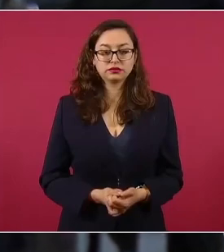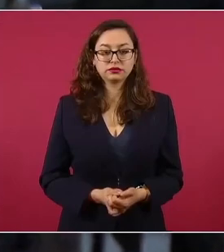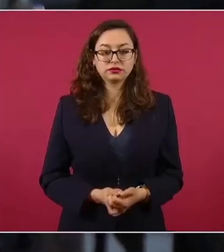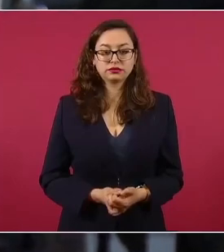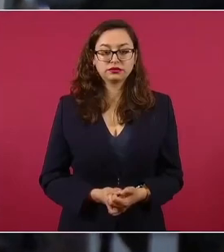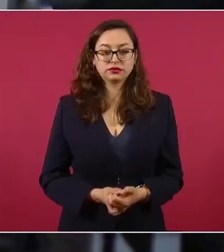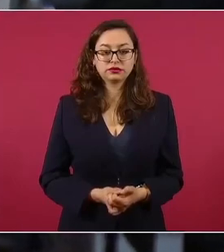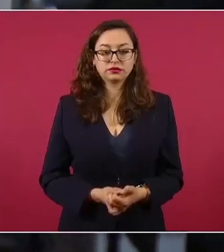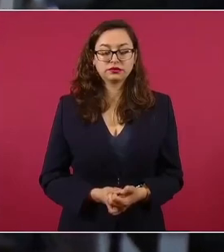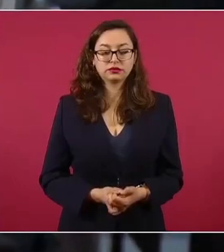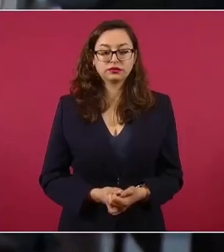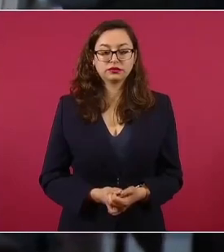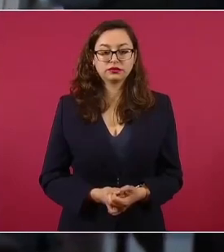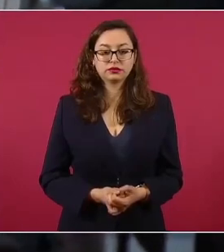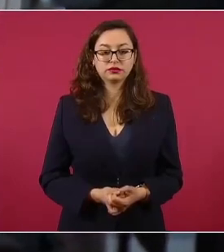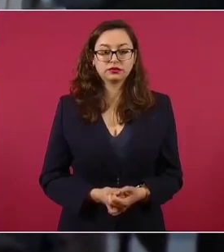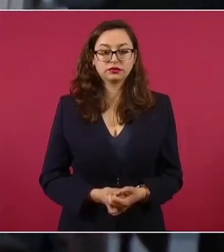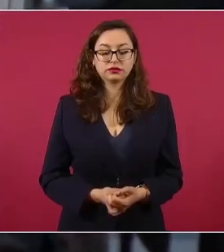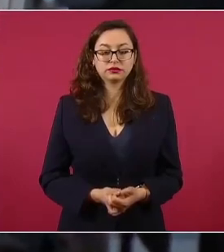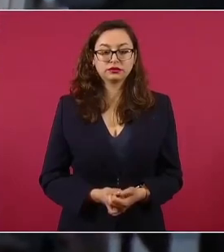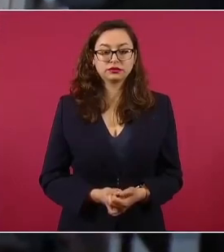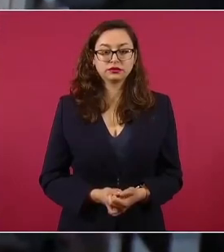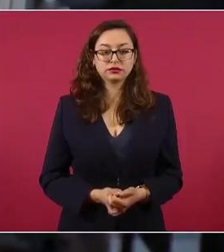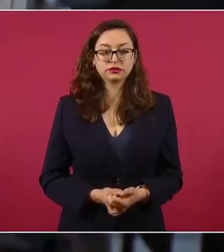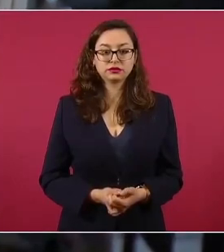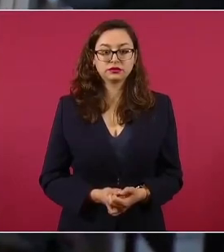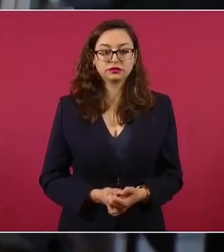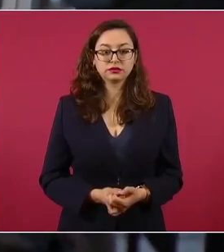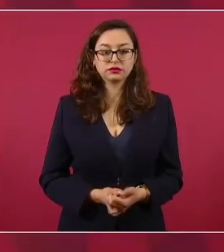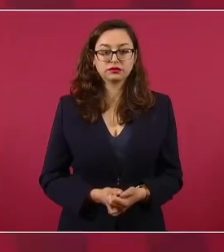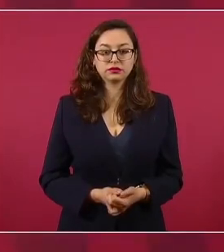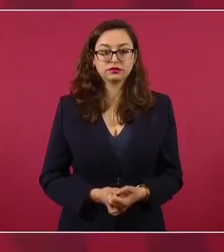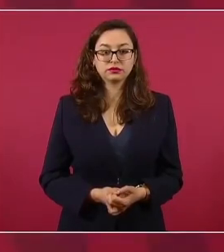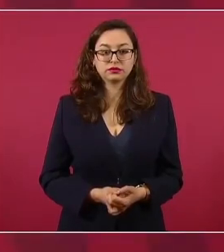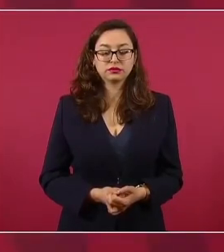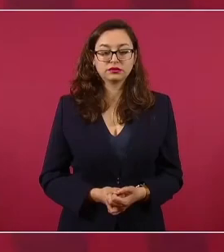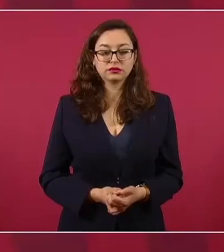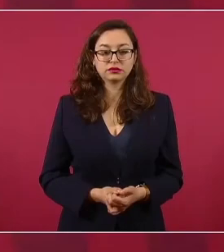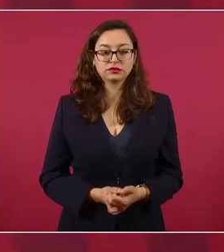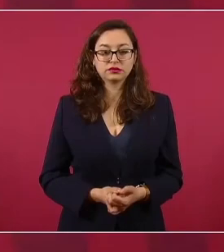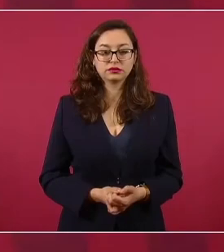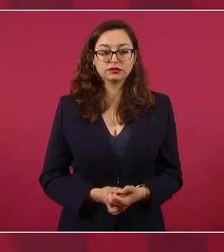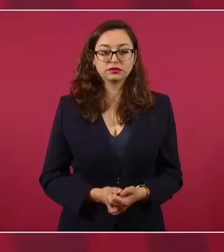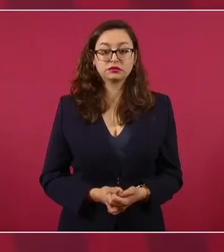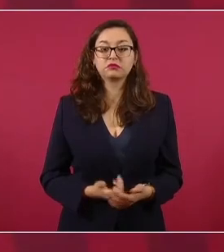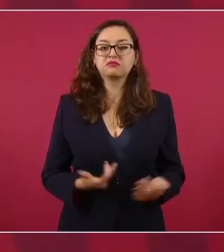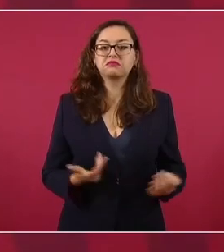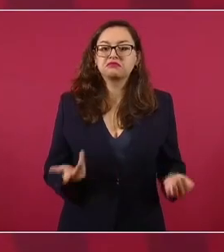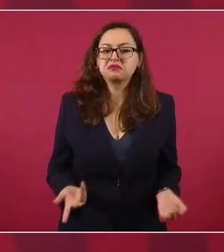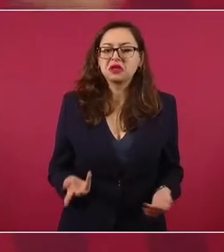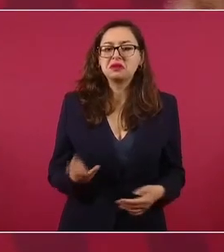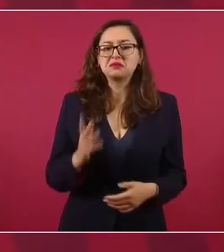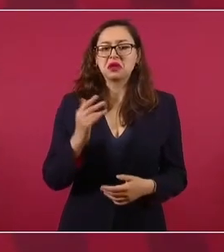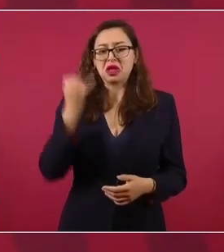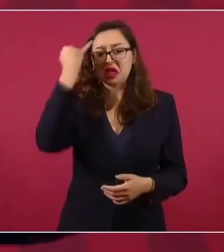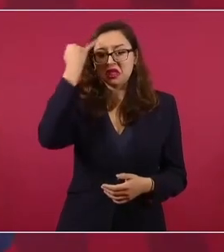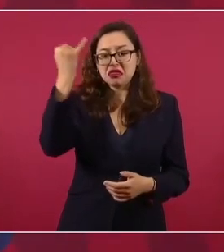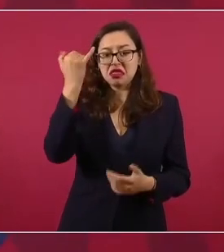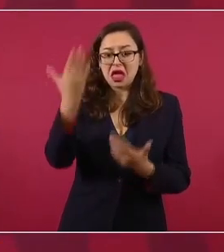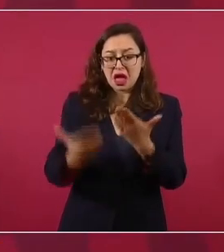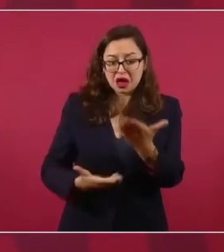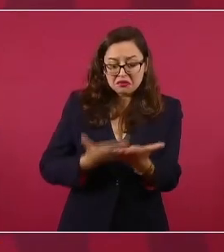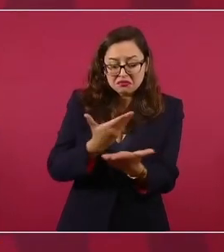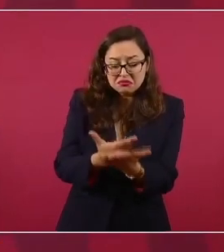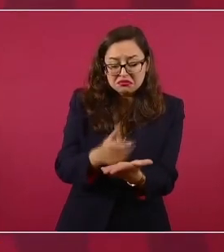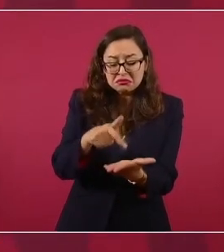esos 32 organismos públicos locales? Sí, eso lo puede ver el Congreso, pero por ahí se fue